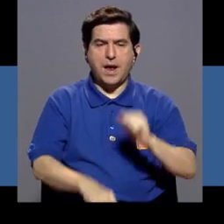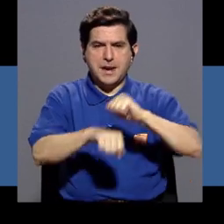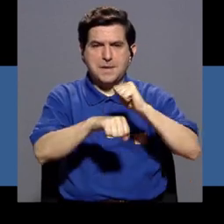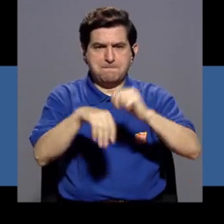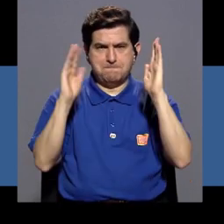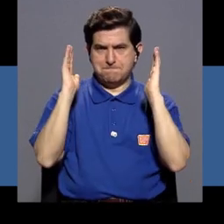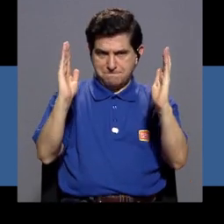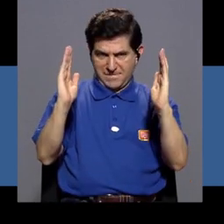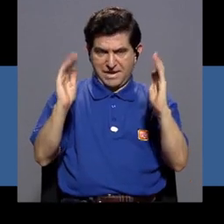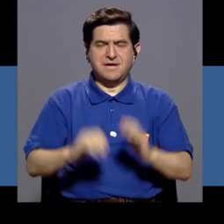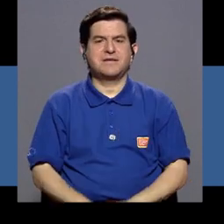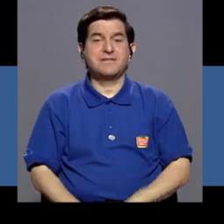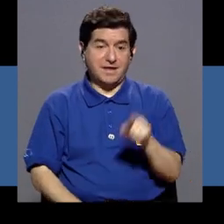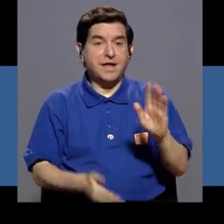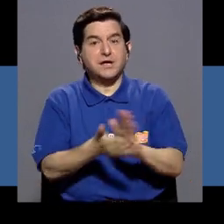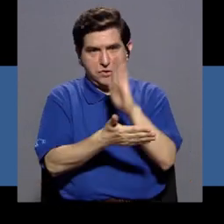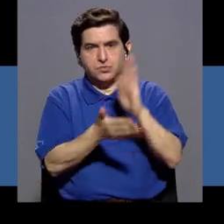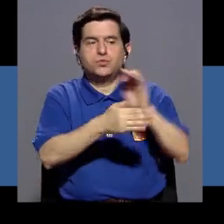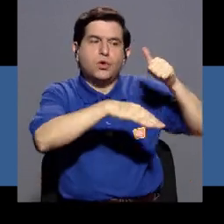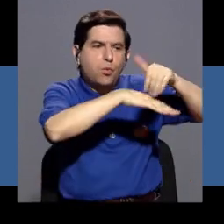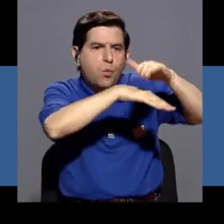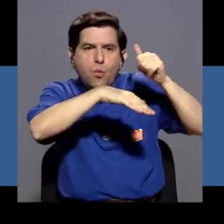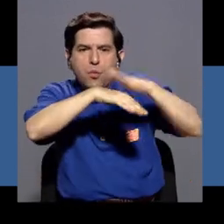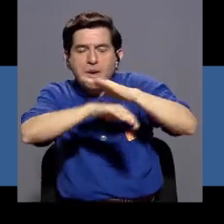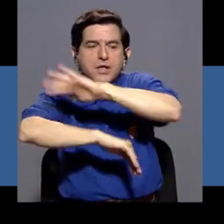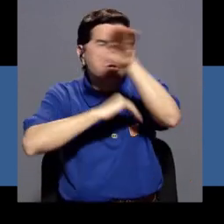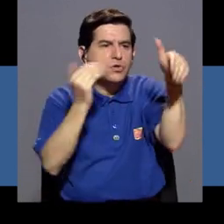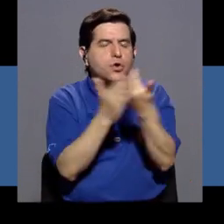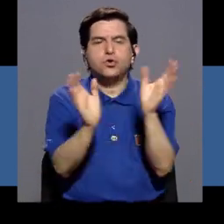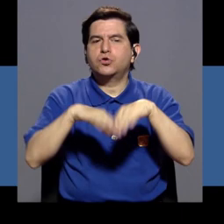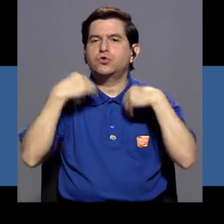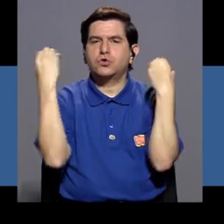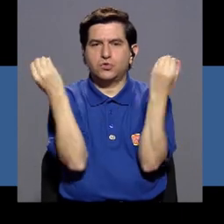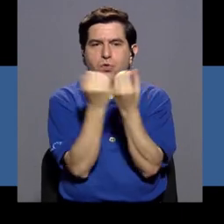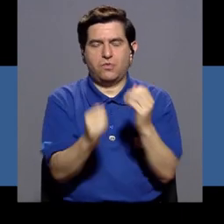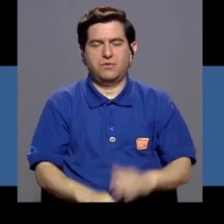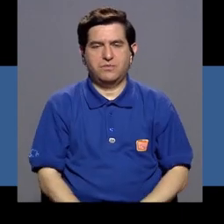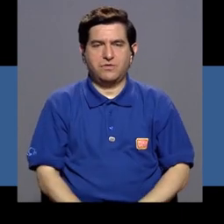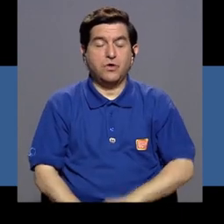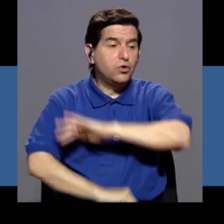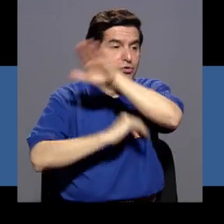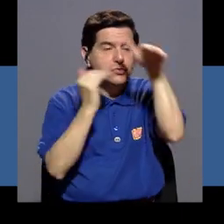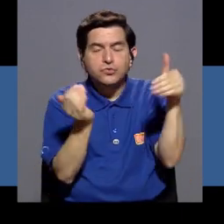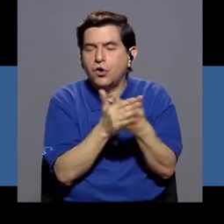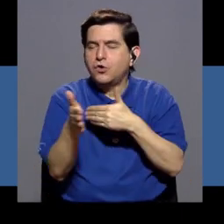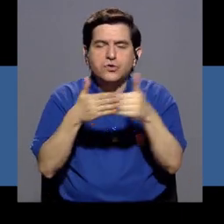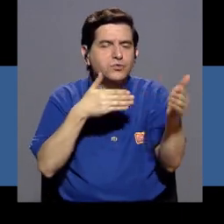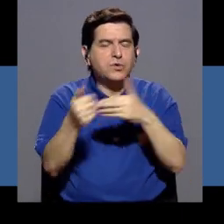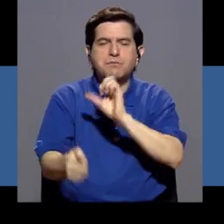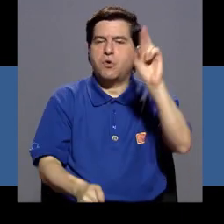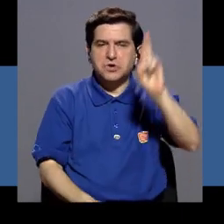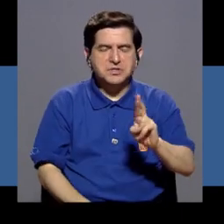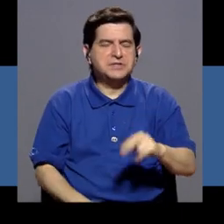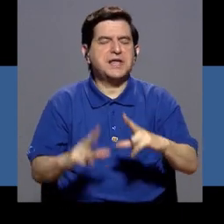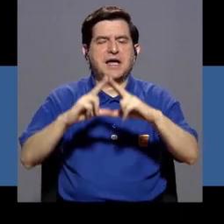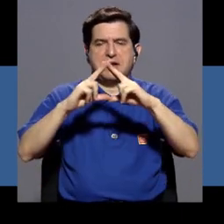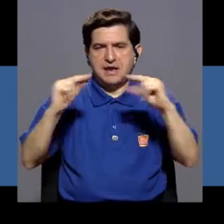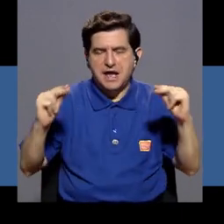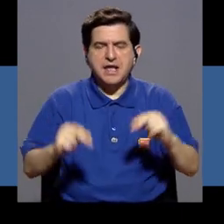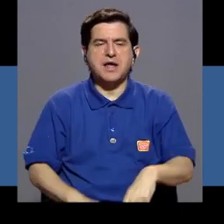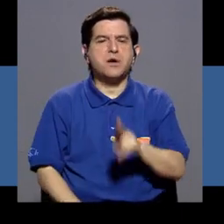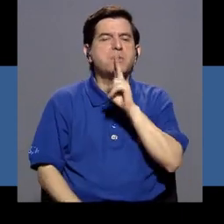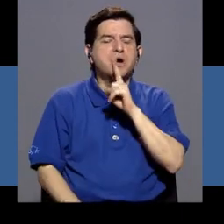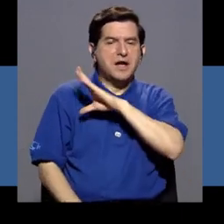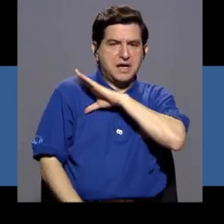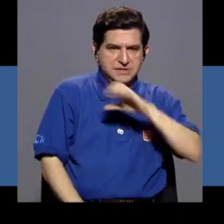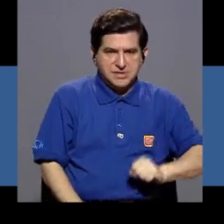misma piedra grande, que es básicamente un documento que se manda, se le envía a toda la organización. De esa manera, todos, no importa si estamos en Costa Rica, en